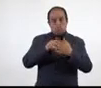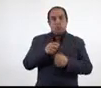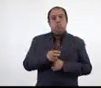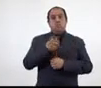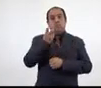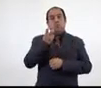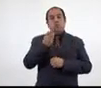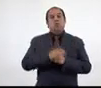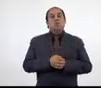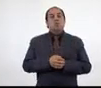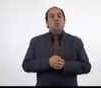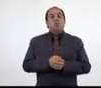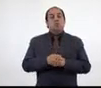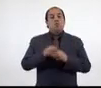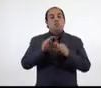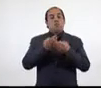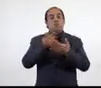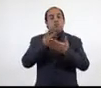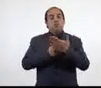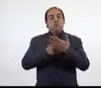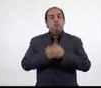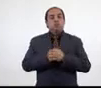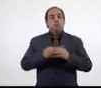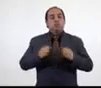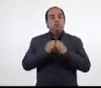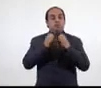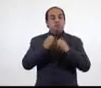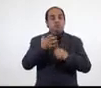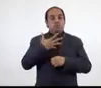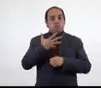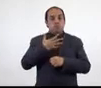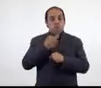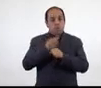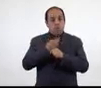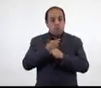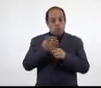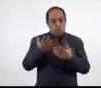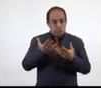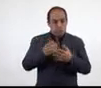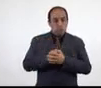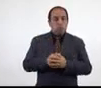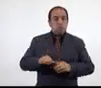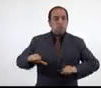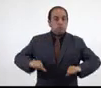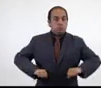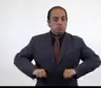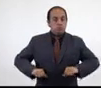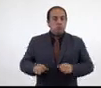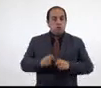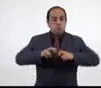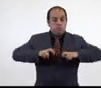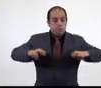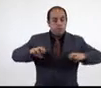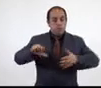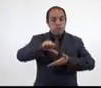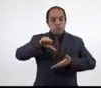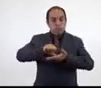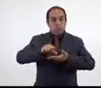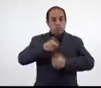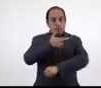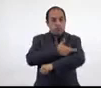medidas emergentes que ya acabo de comentar, nos encontramos implementando. En la mesa centralizada de trámites,